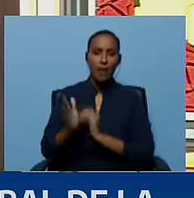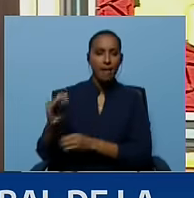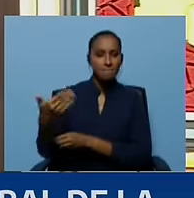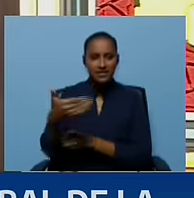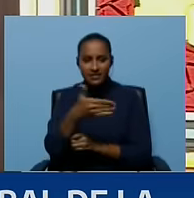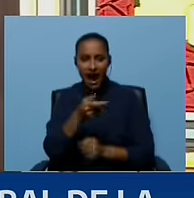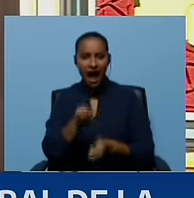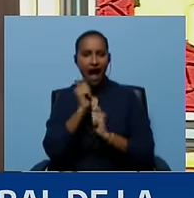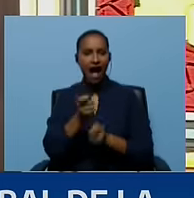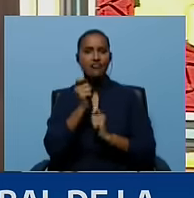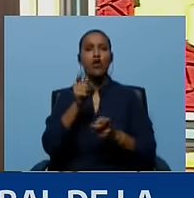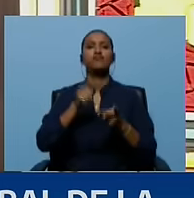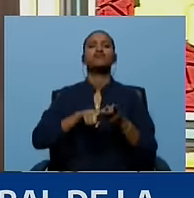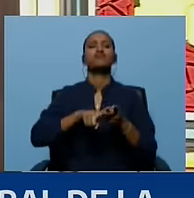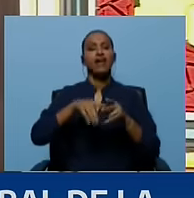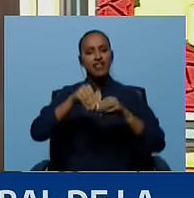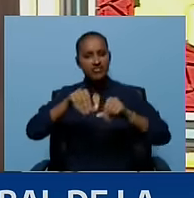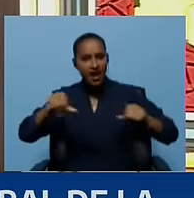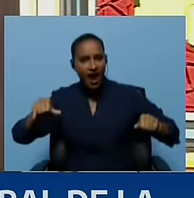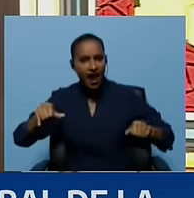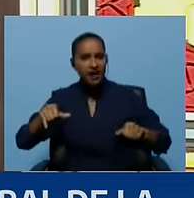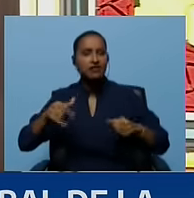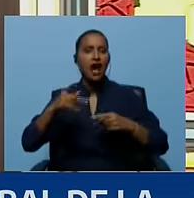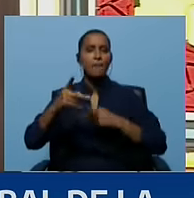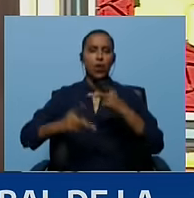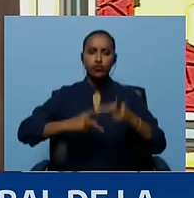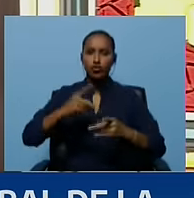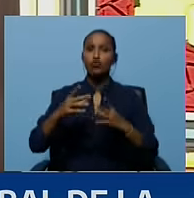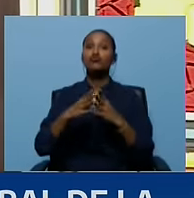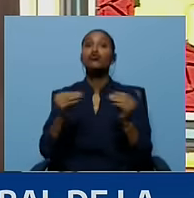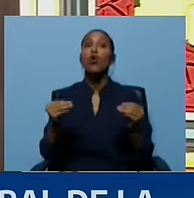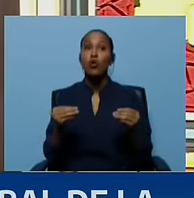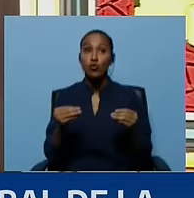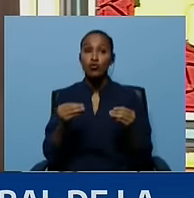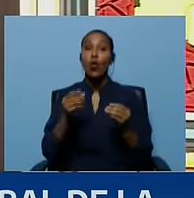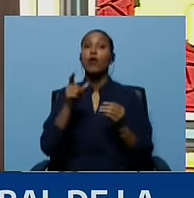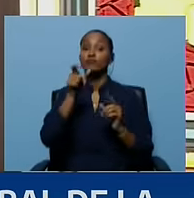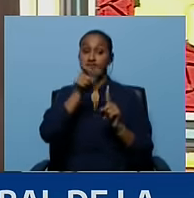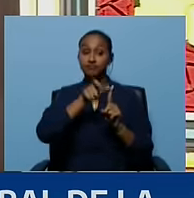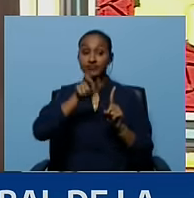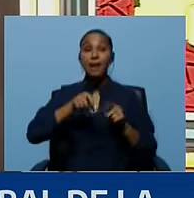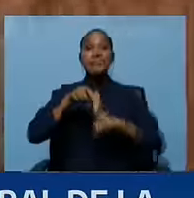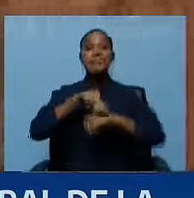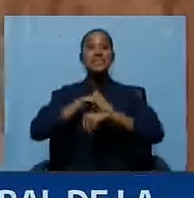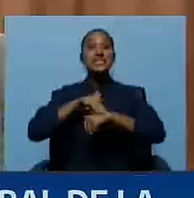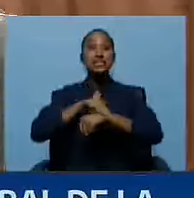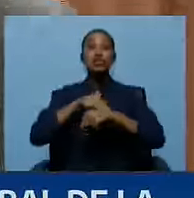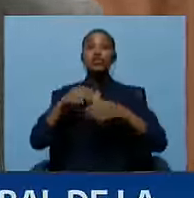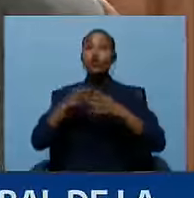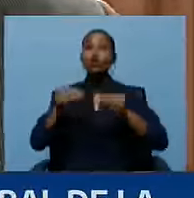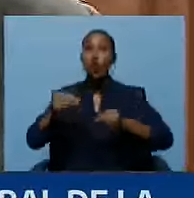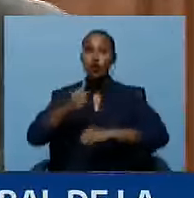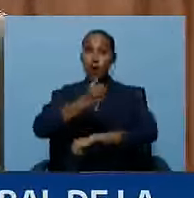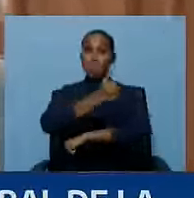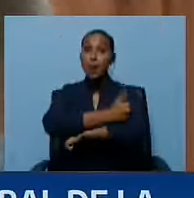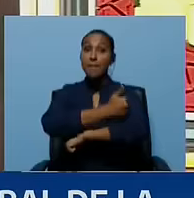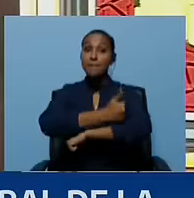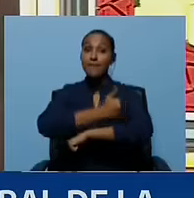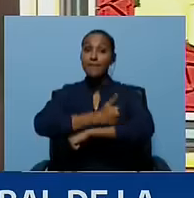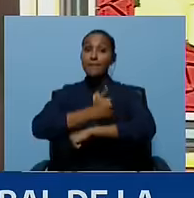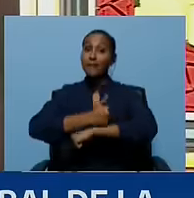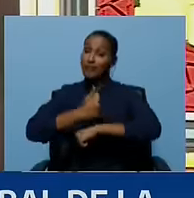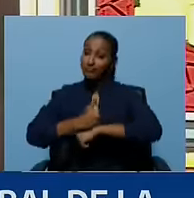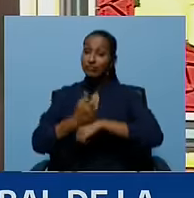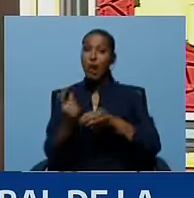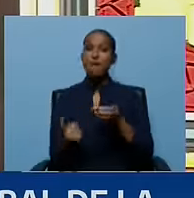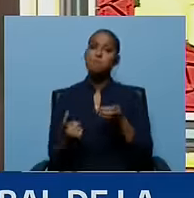ministro de Desarrollo Minero Ecológico, al compañero Leal Tellería, ministro de Alimentación, y al compañero Luis